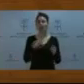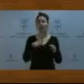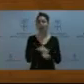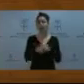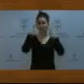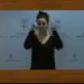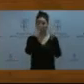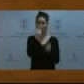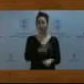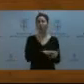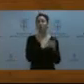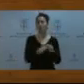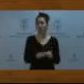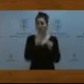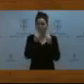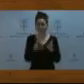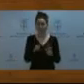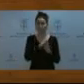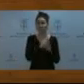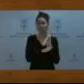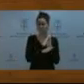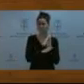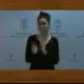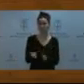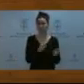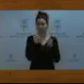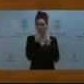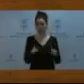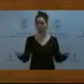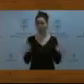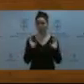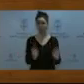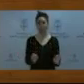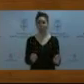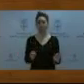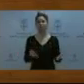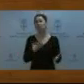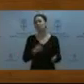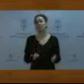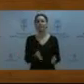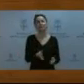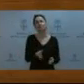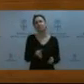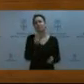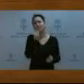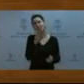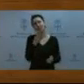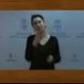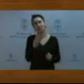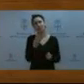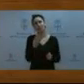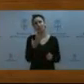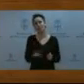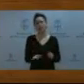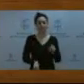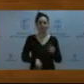programación anual que puede tener más o menos éxito. Aquí podemos, escuchándoles a ustedes, yo no sé si